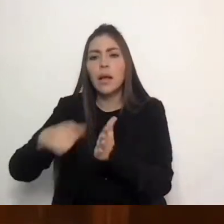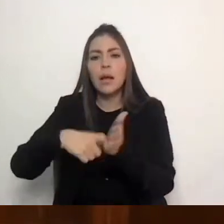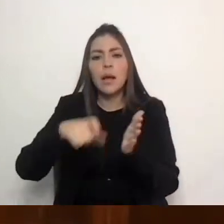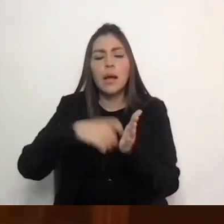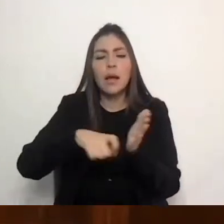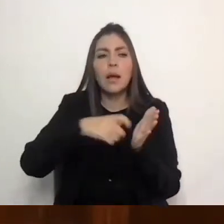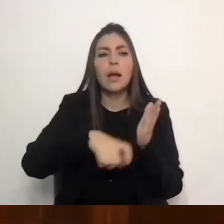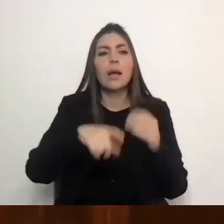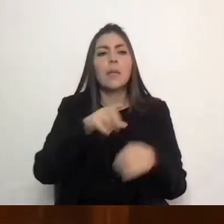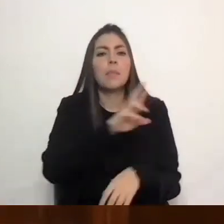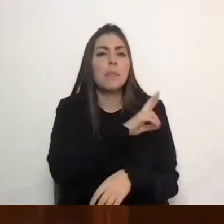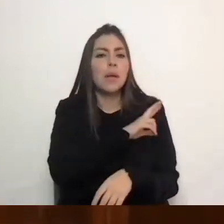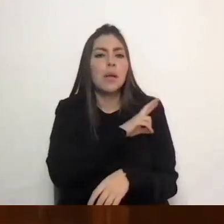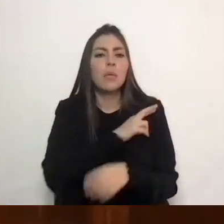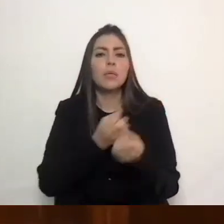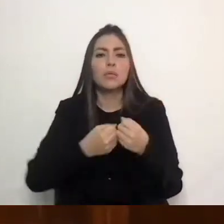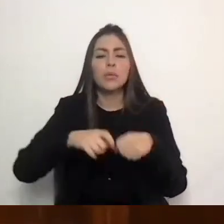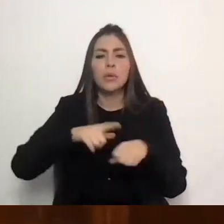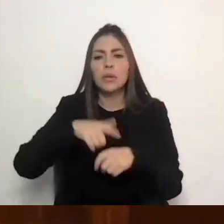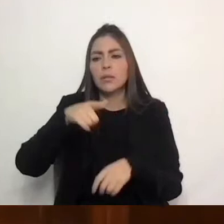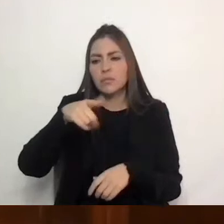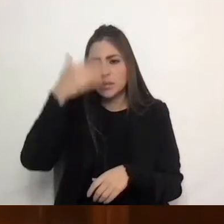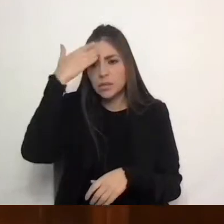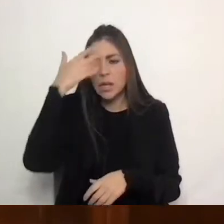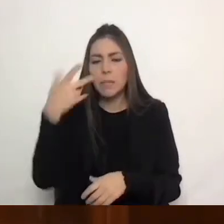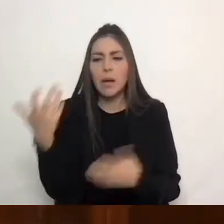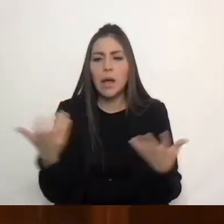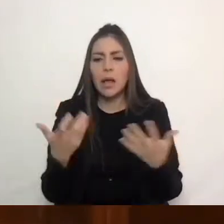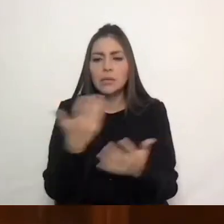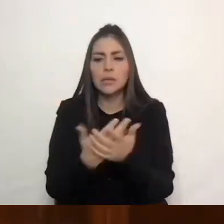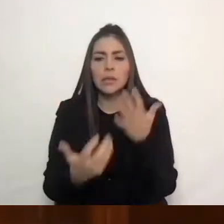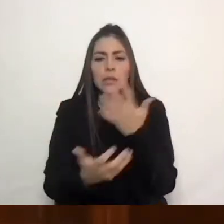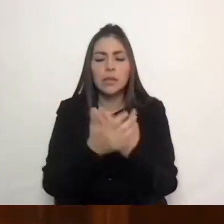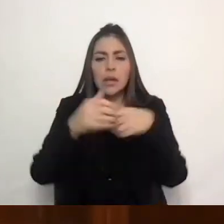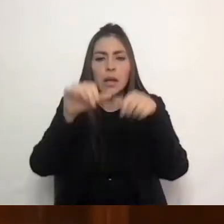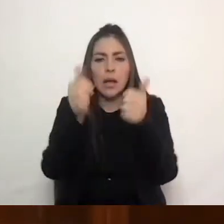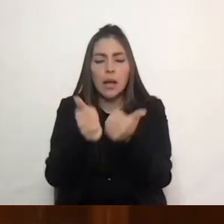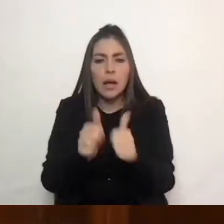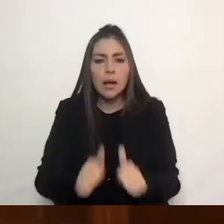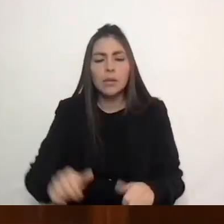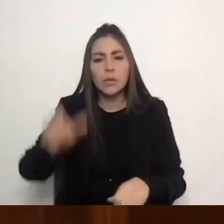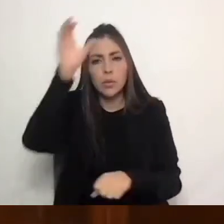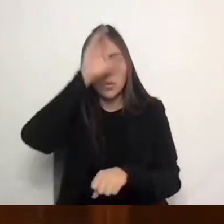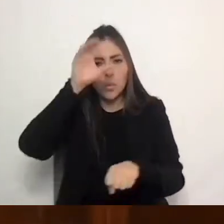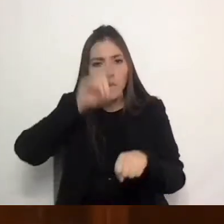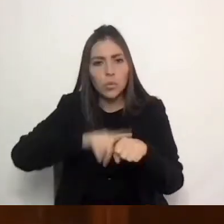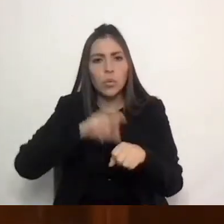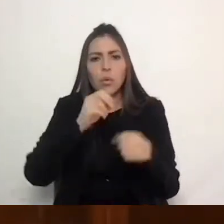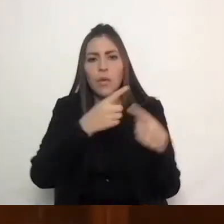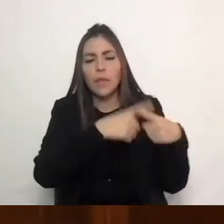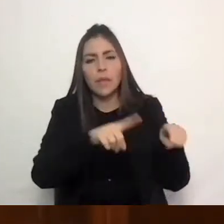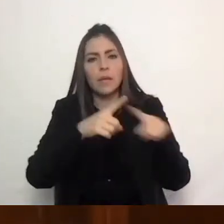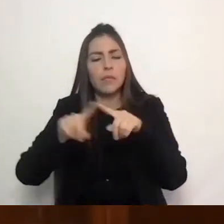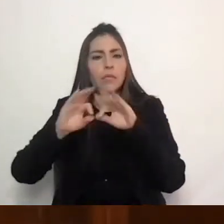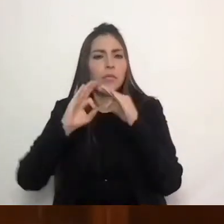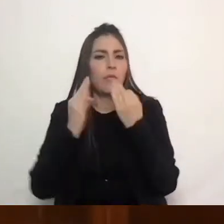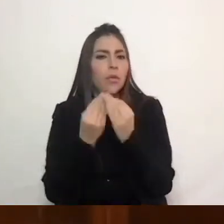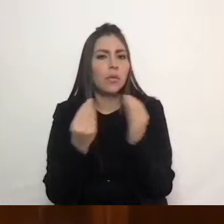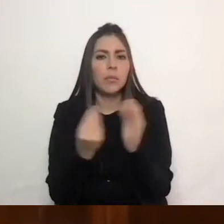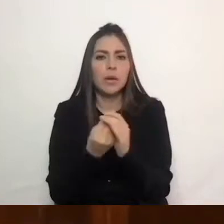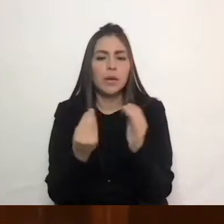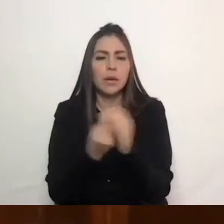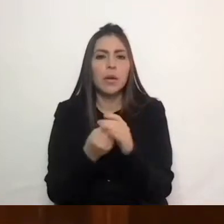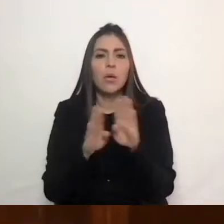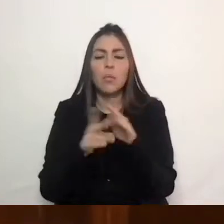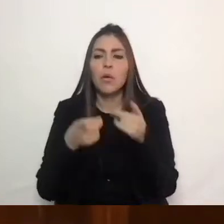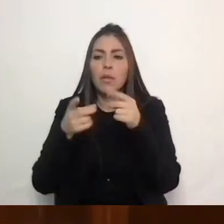la evolución de los saberes artísticos, culturales, técnicos y de las distintas modalidades en el trato